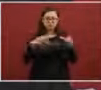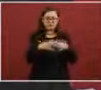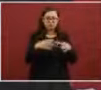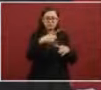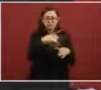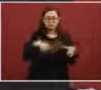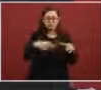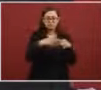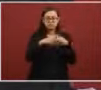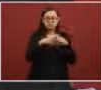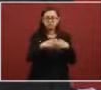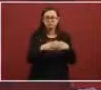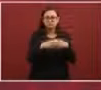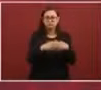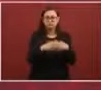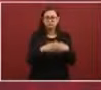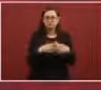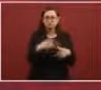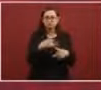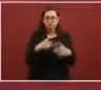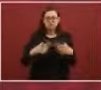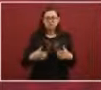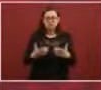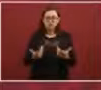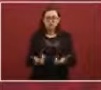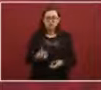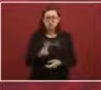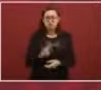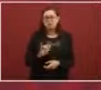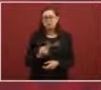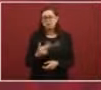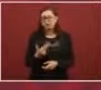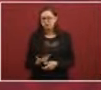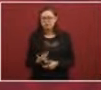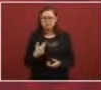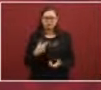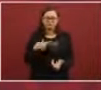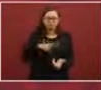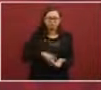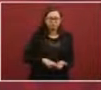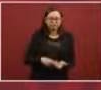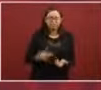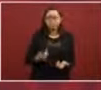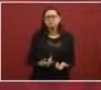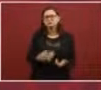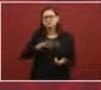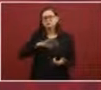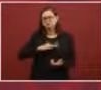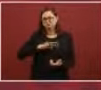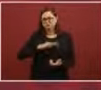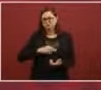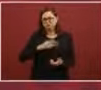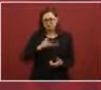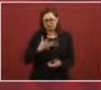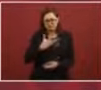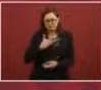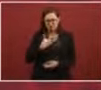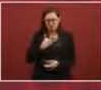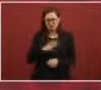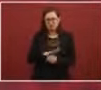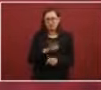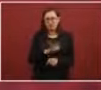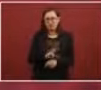una resistencia a este sistema biológico de adaptación entre el huésped y el agente infectante, que en el caso del